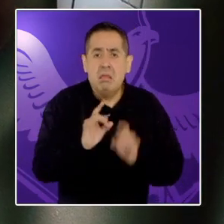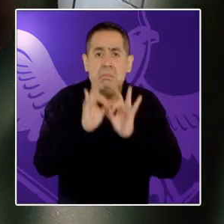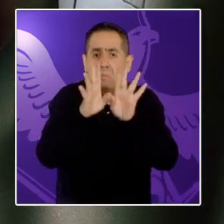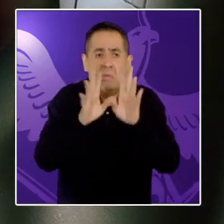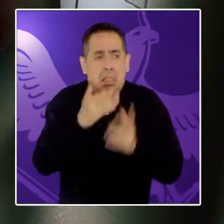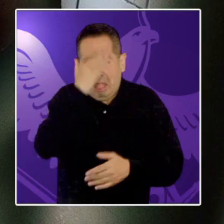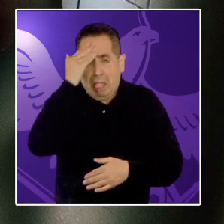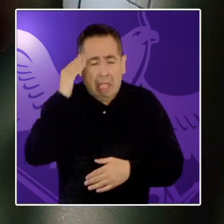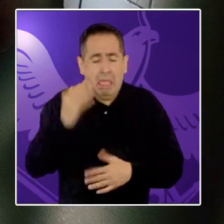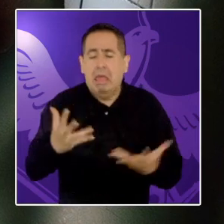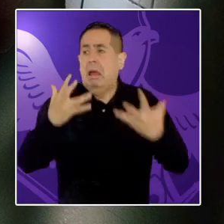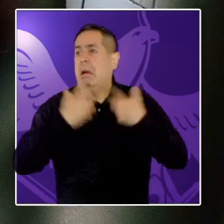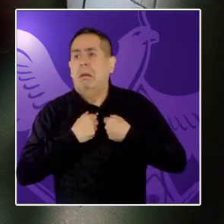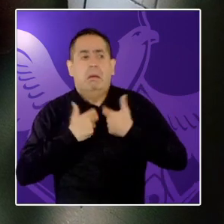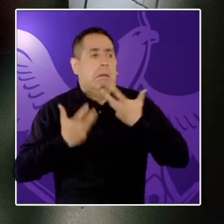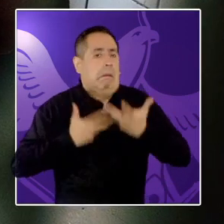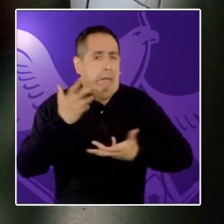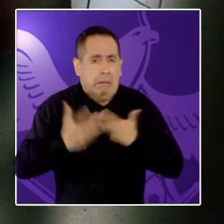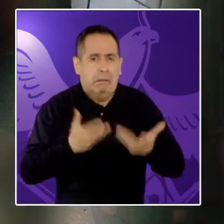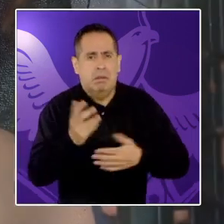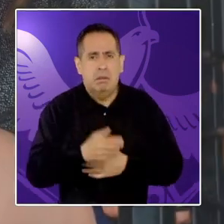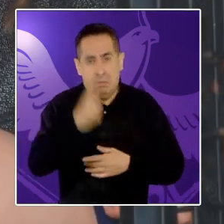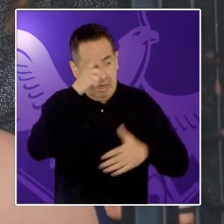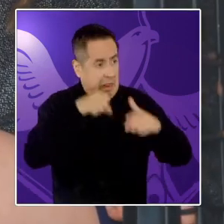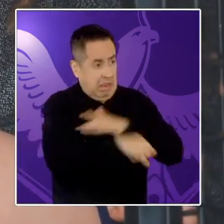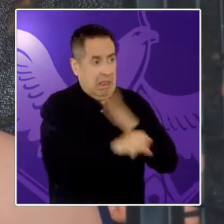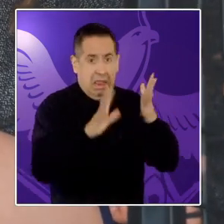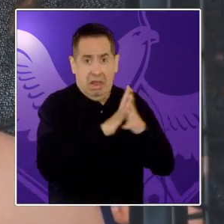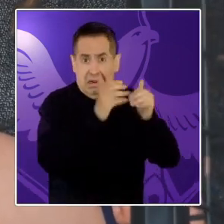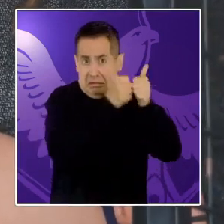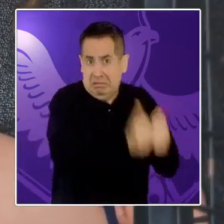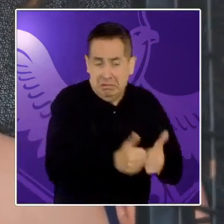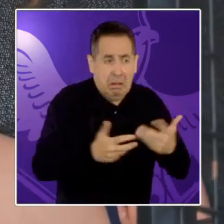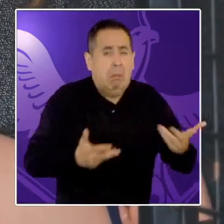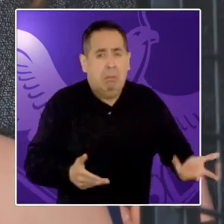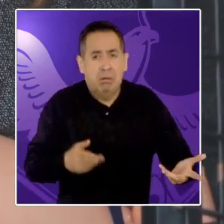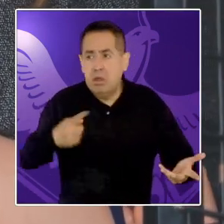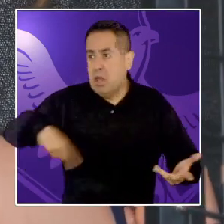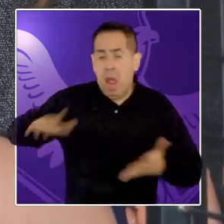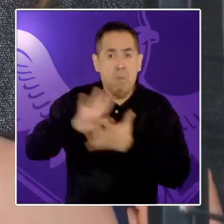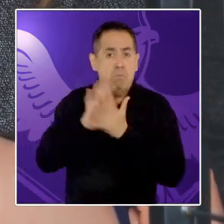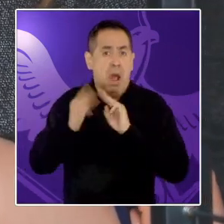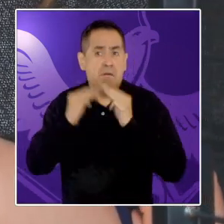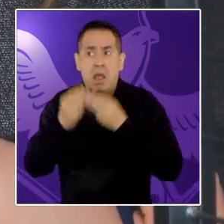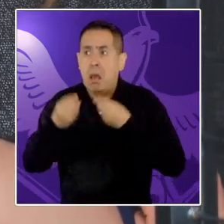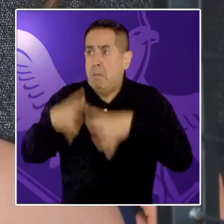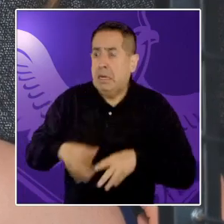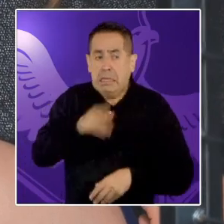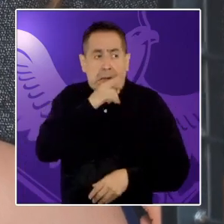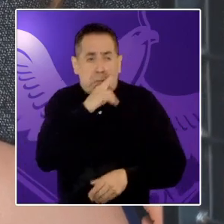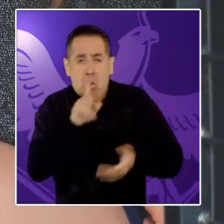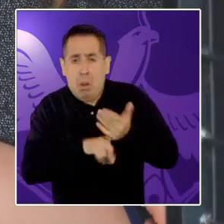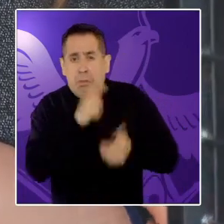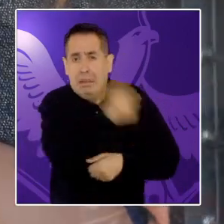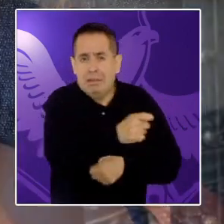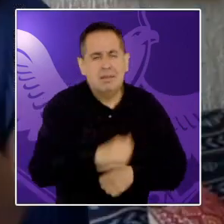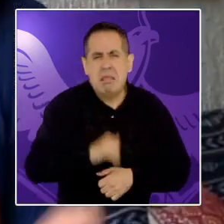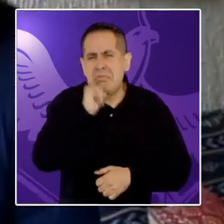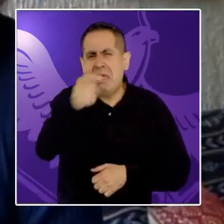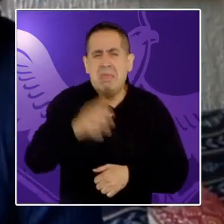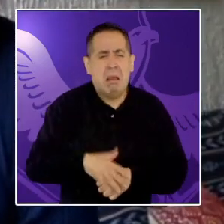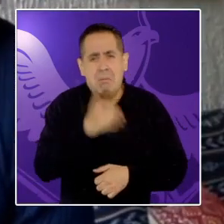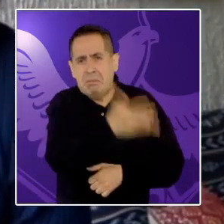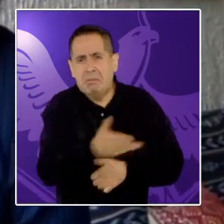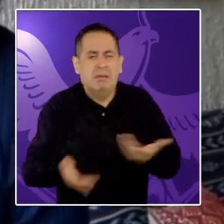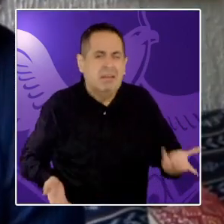que mantenerlas privadas de libertad tampoco implica ninguna pérdida para el crimen organizado. Los tribunales mexicanos han